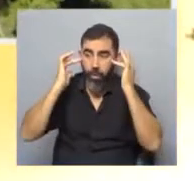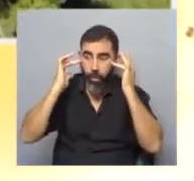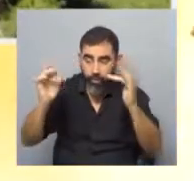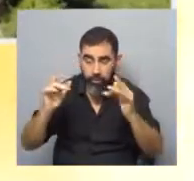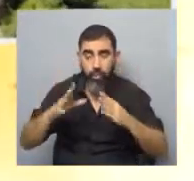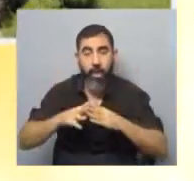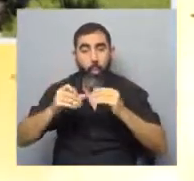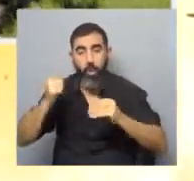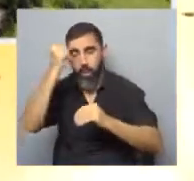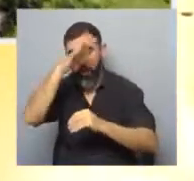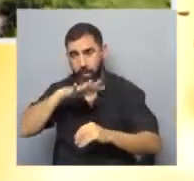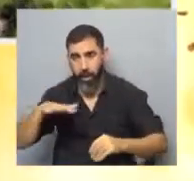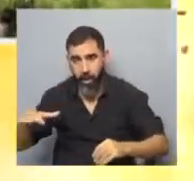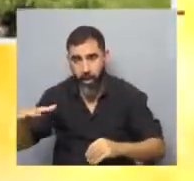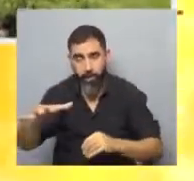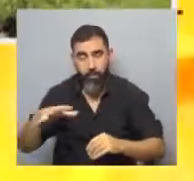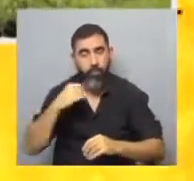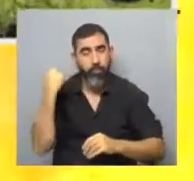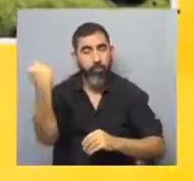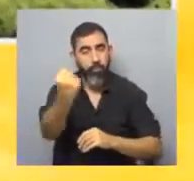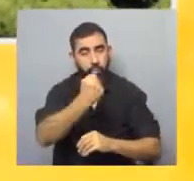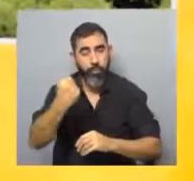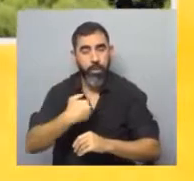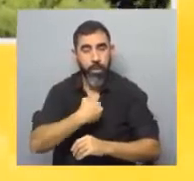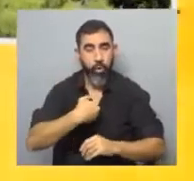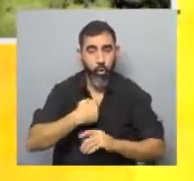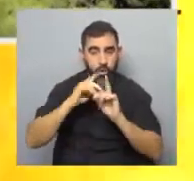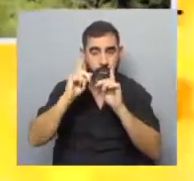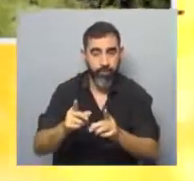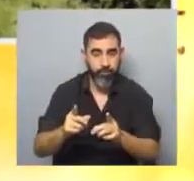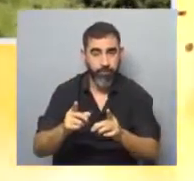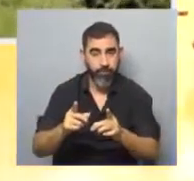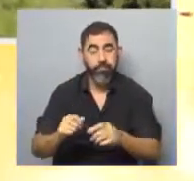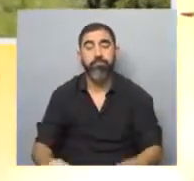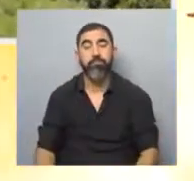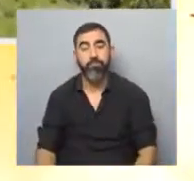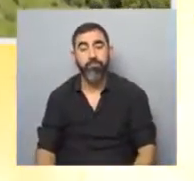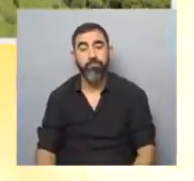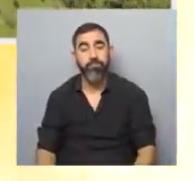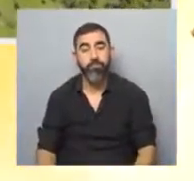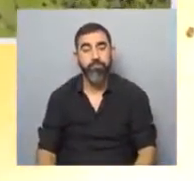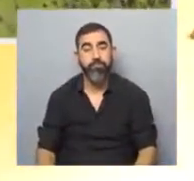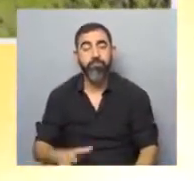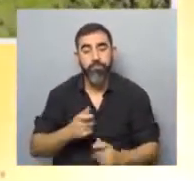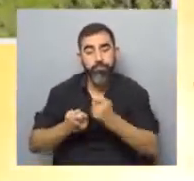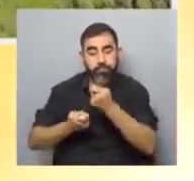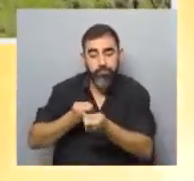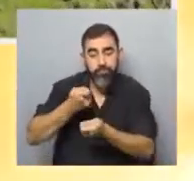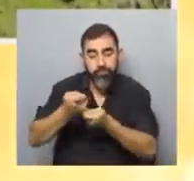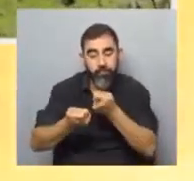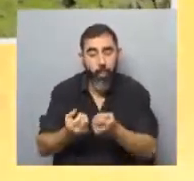escuelas rurales toman un rol importantísimo en los geoparques. Entonces, vas construyendo